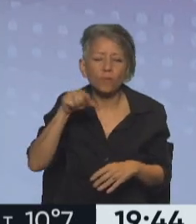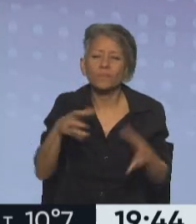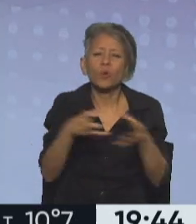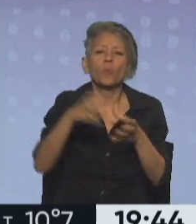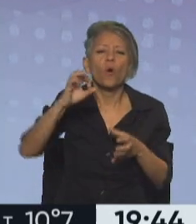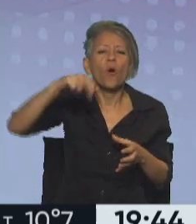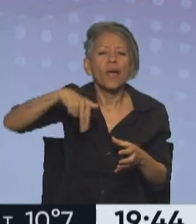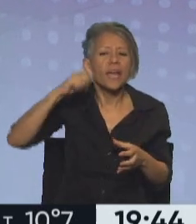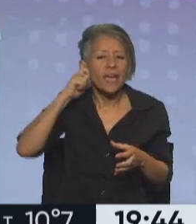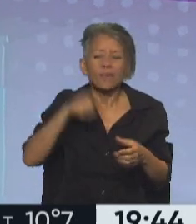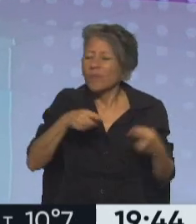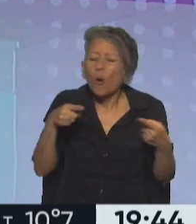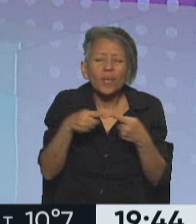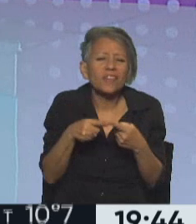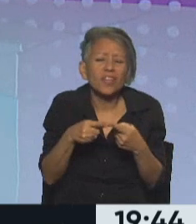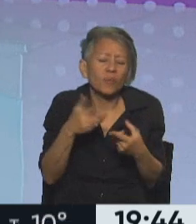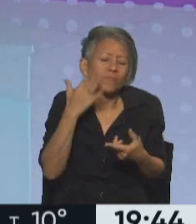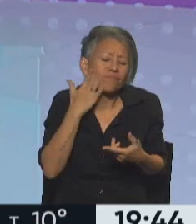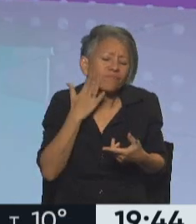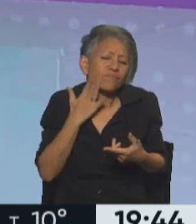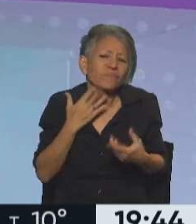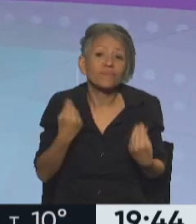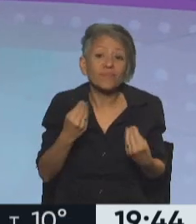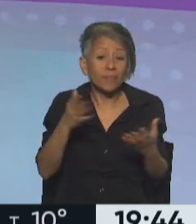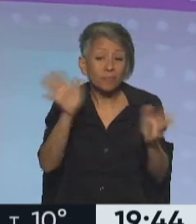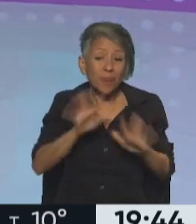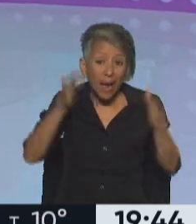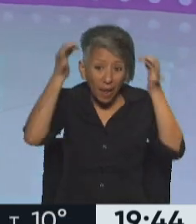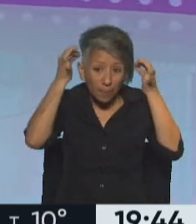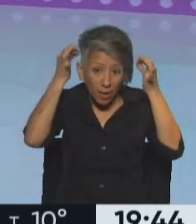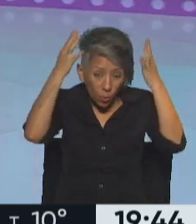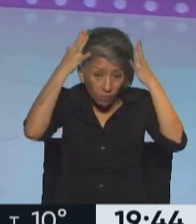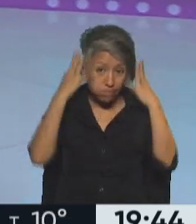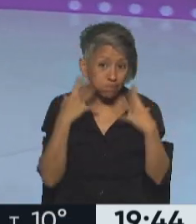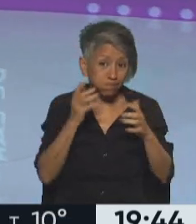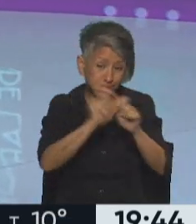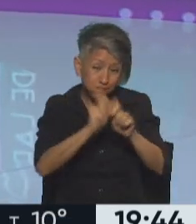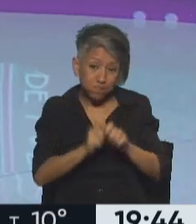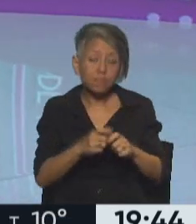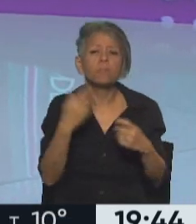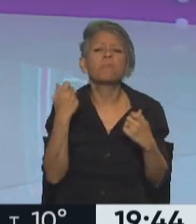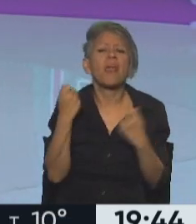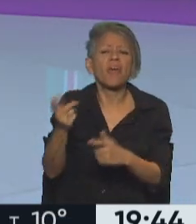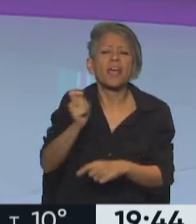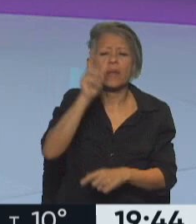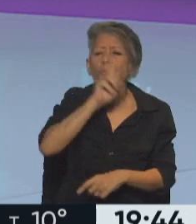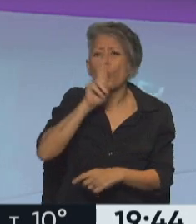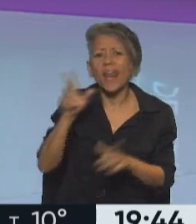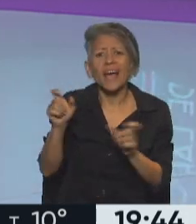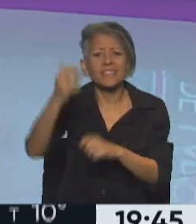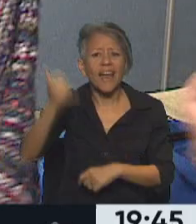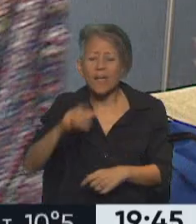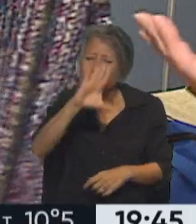causa realmente noble porque hace pelucas para mujeres que sufren, que padecen cáncer en todo el país. Vamos a conocer la iniciativa por